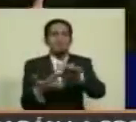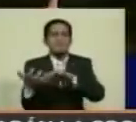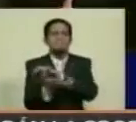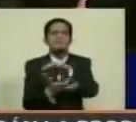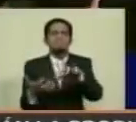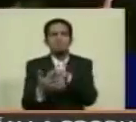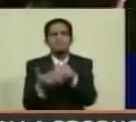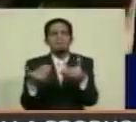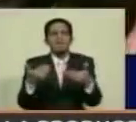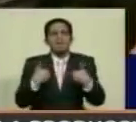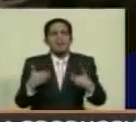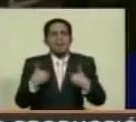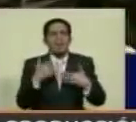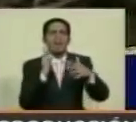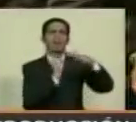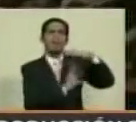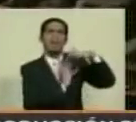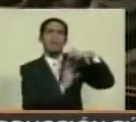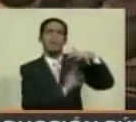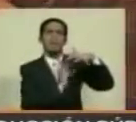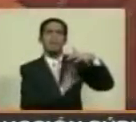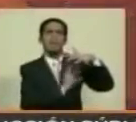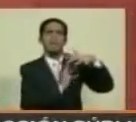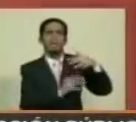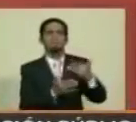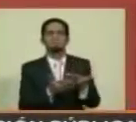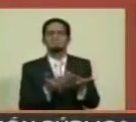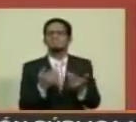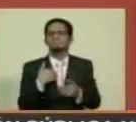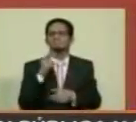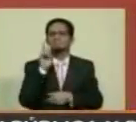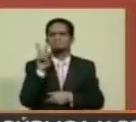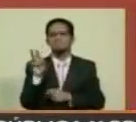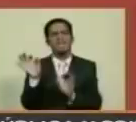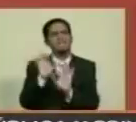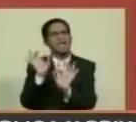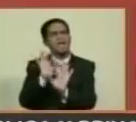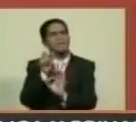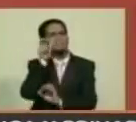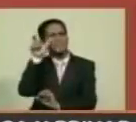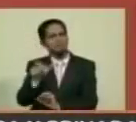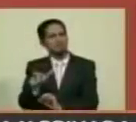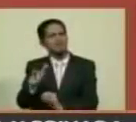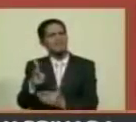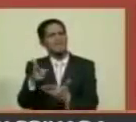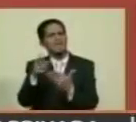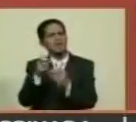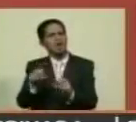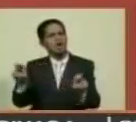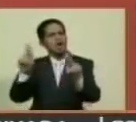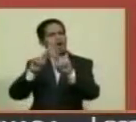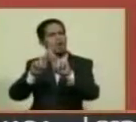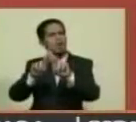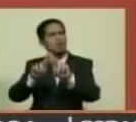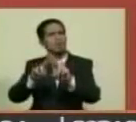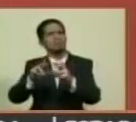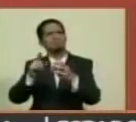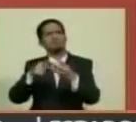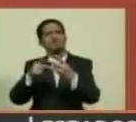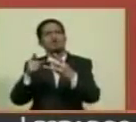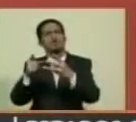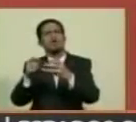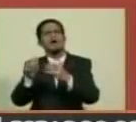de la crisis de refugiados. No he visto ni a un solo funcionario de ACNUR, ni de la OIM o como se llame,